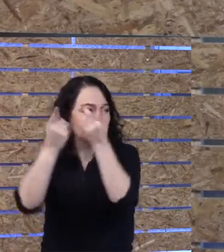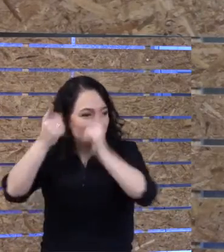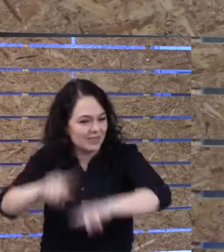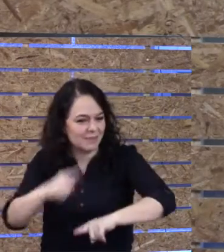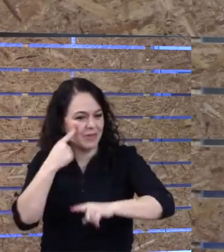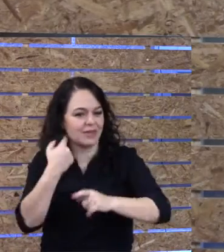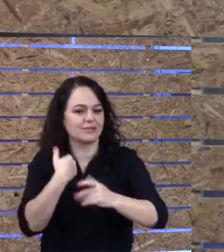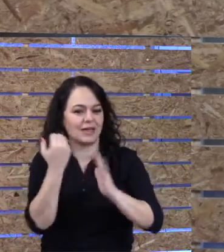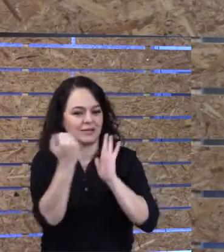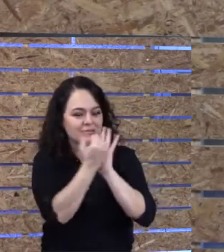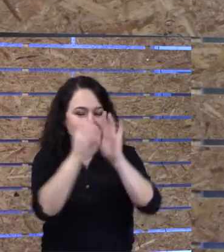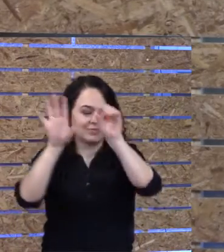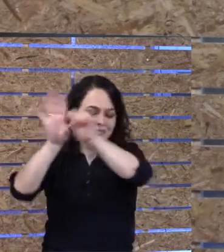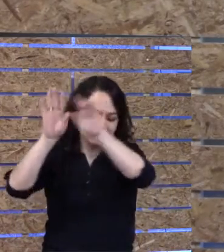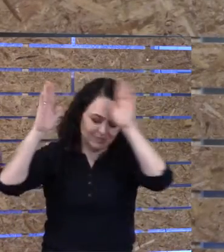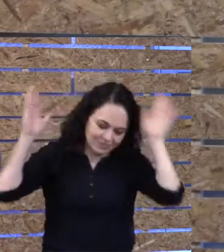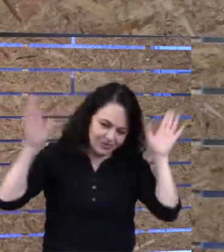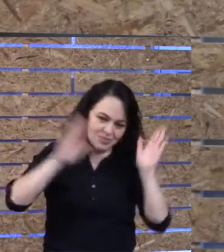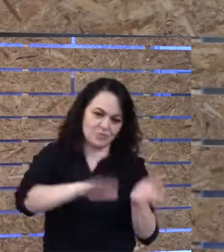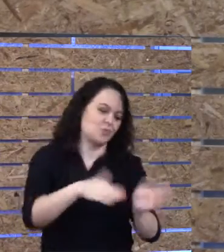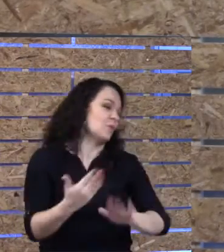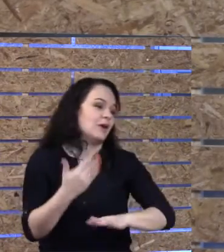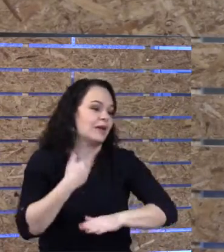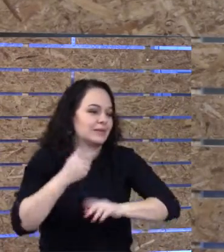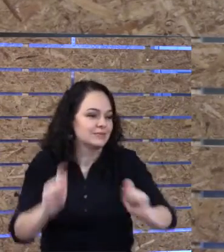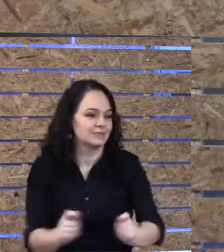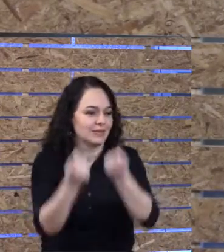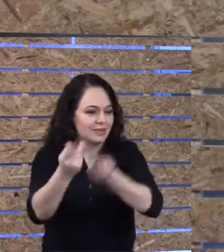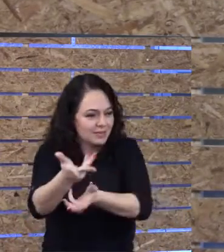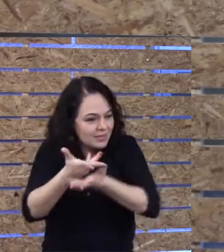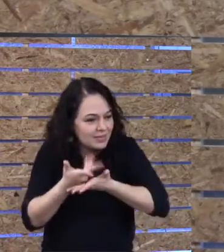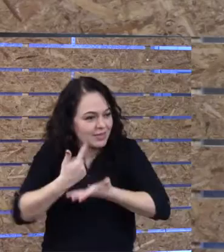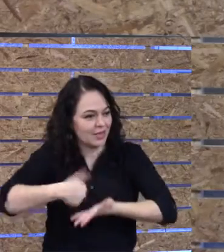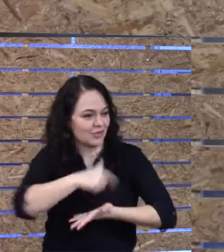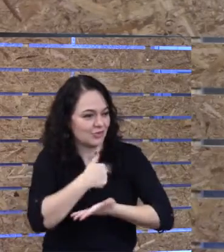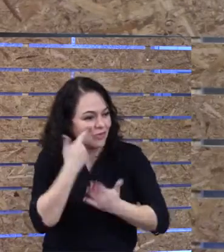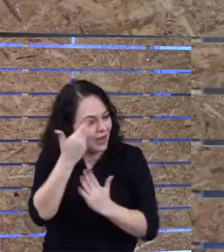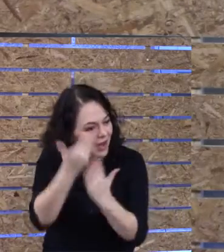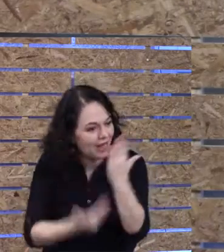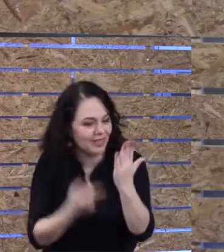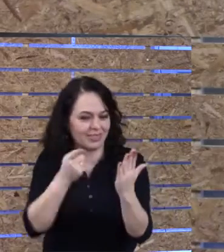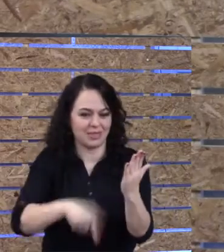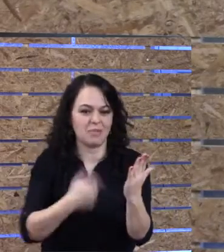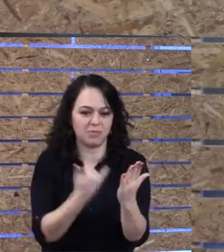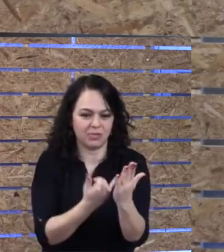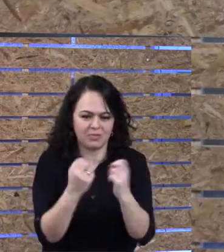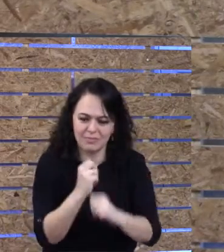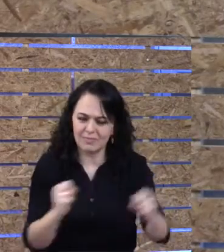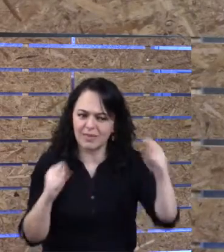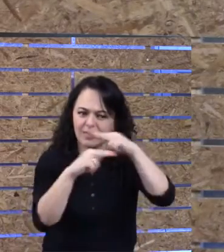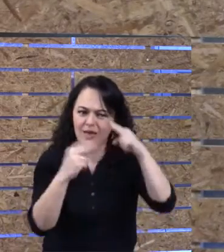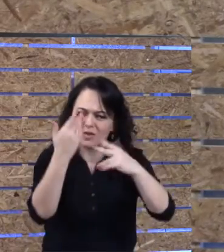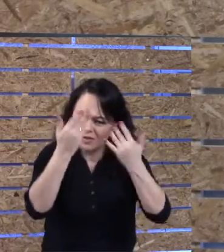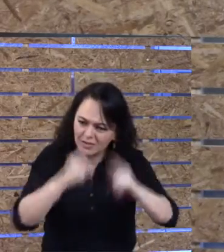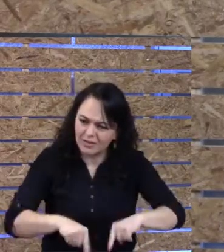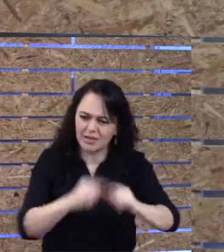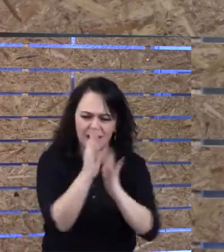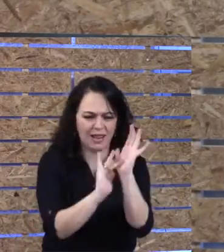texto en la revelación panorámica de las Escrituras de cómo